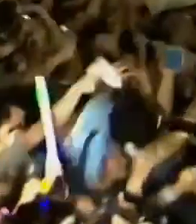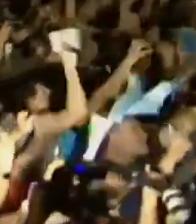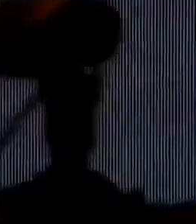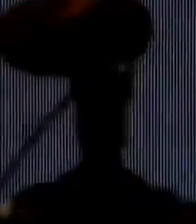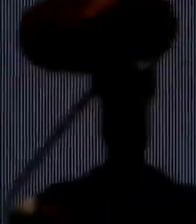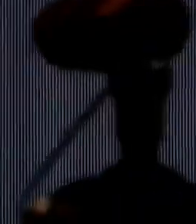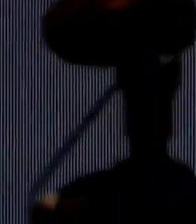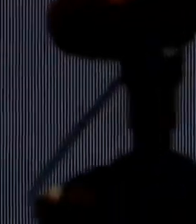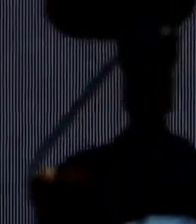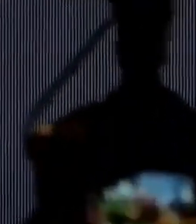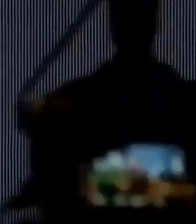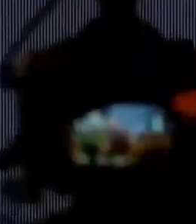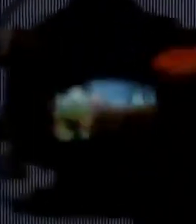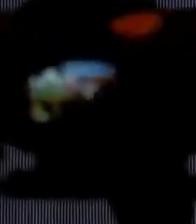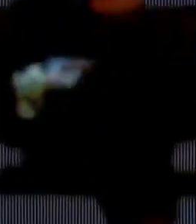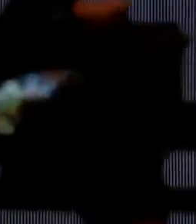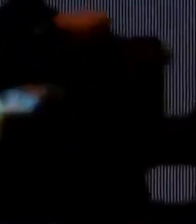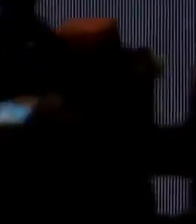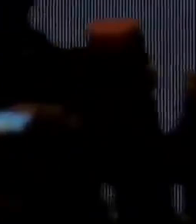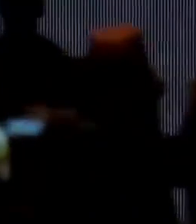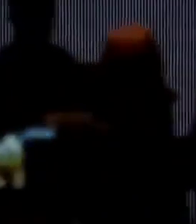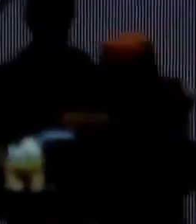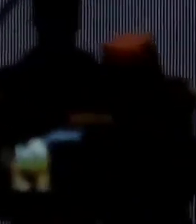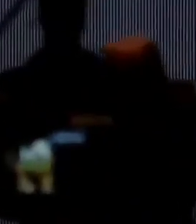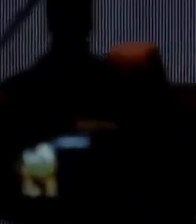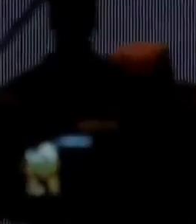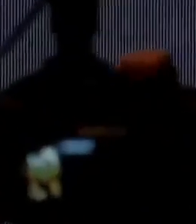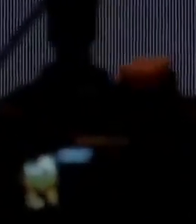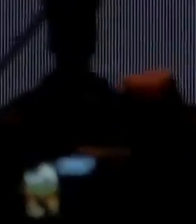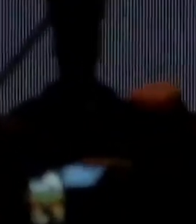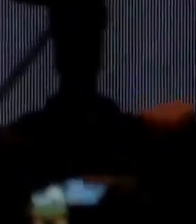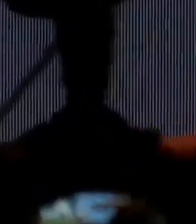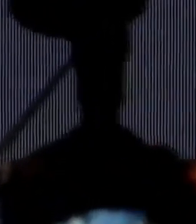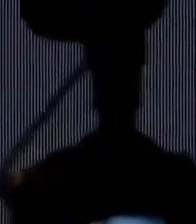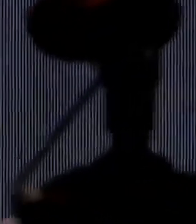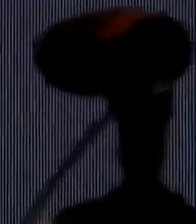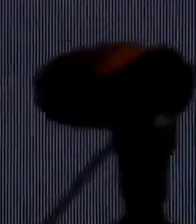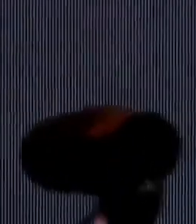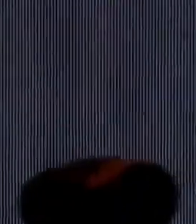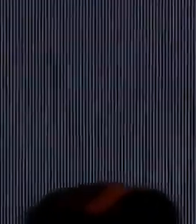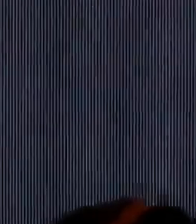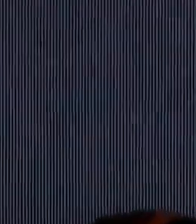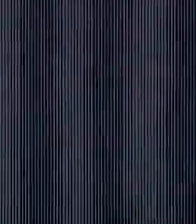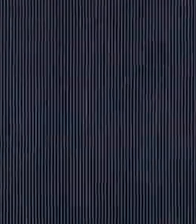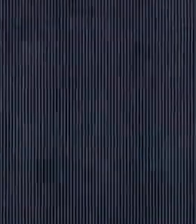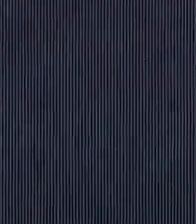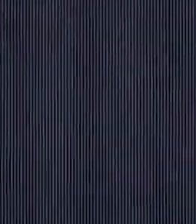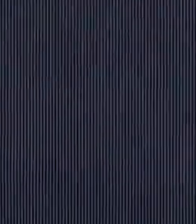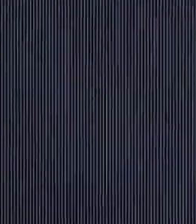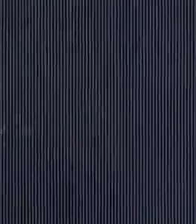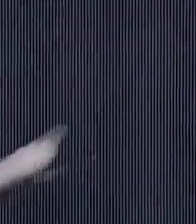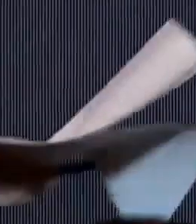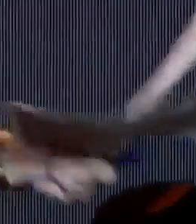camino Cuántos talentos perdidos en una feria de